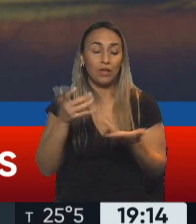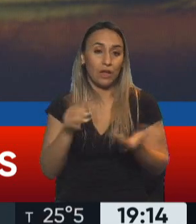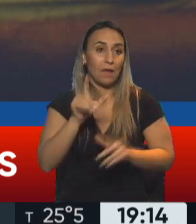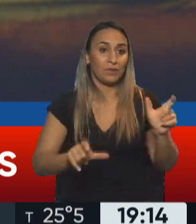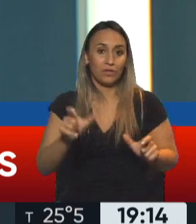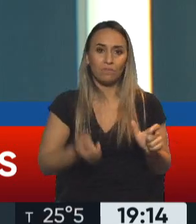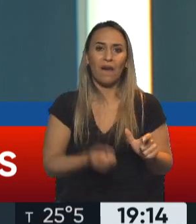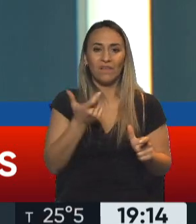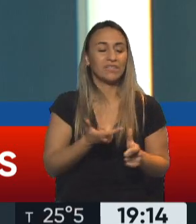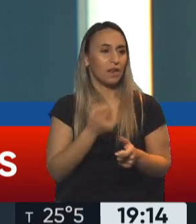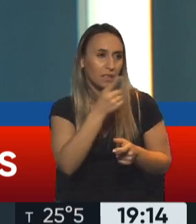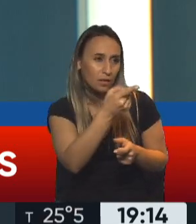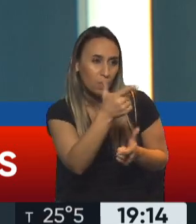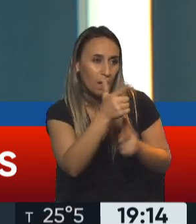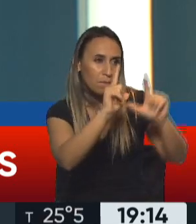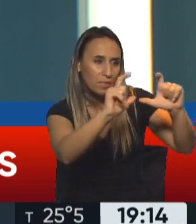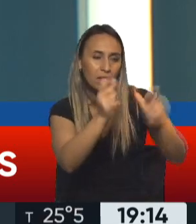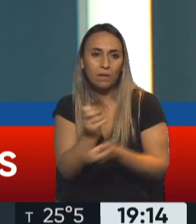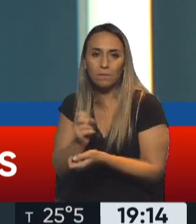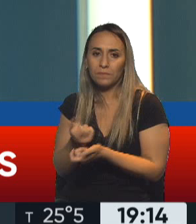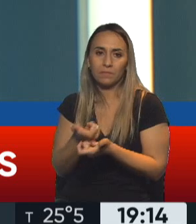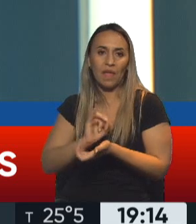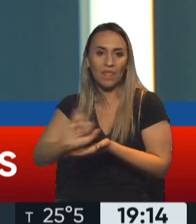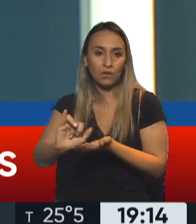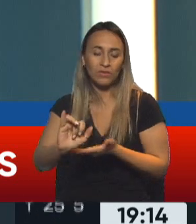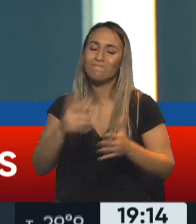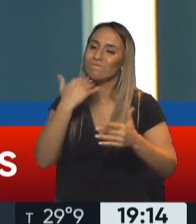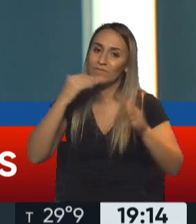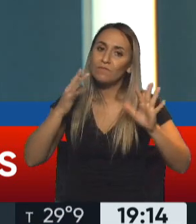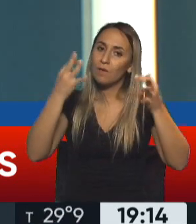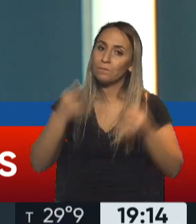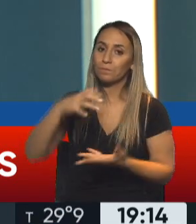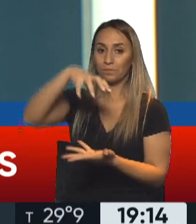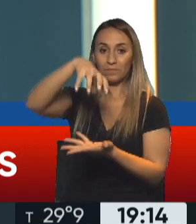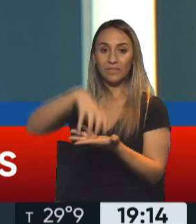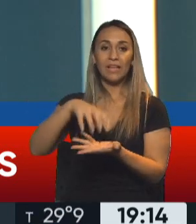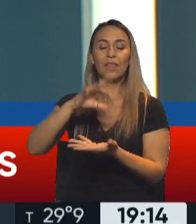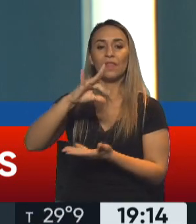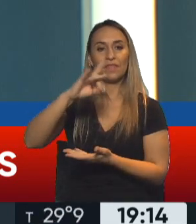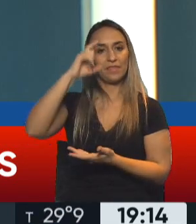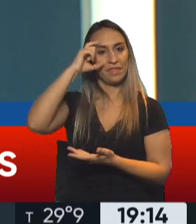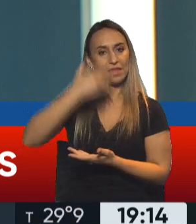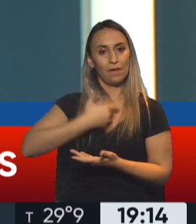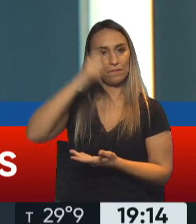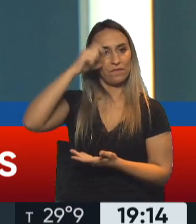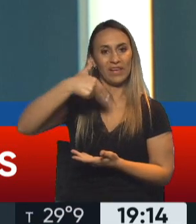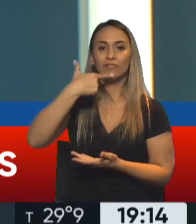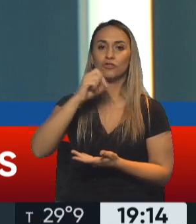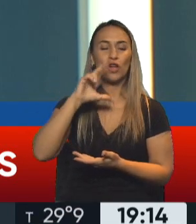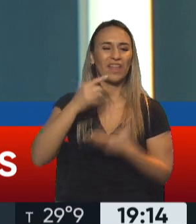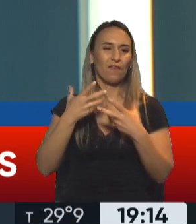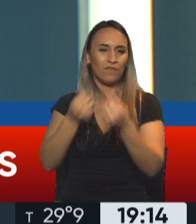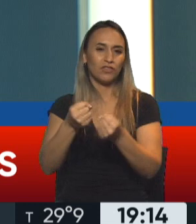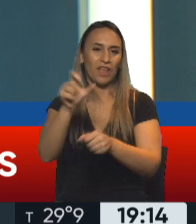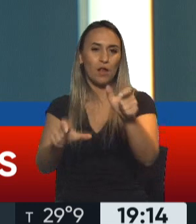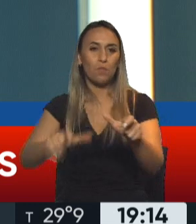en la mano. Yo no sé si esto acordado va a ser más ágil, pero sí lo que se va a hacer es utilizar la Defensoría del Pueblo, por lo menos en la provincia de Buenos Aires, para reunir